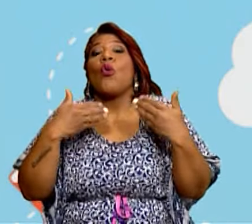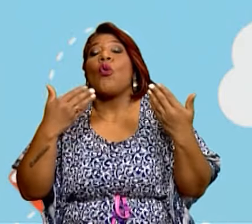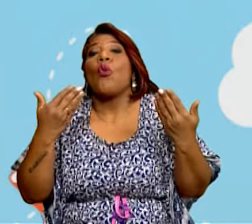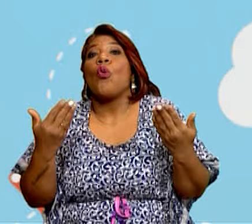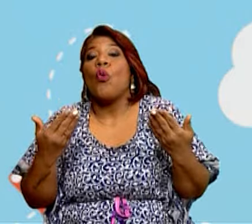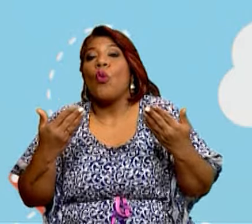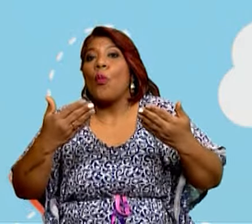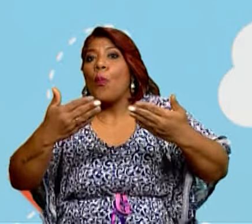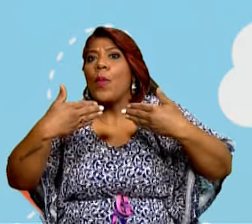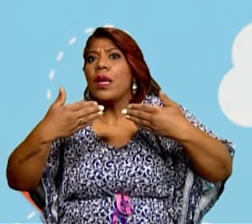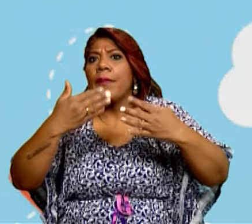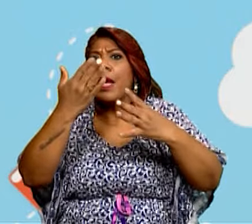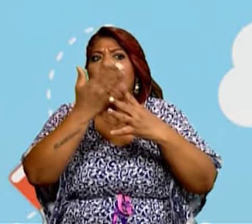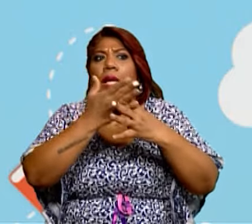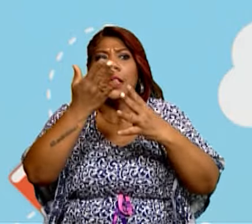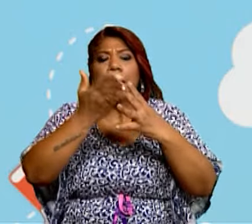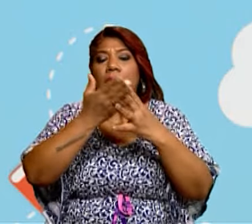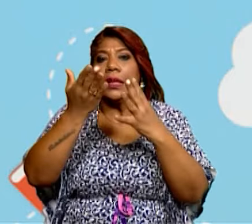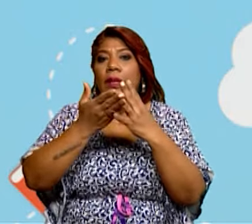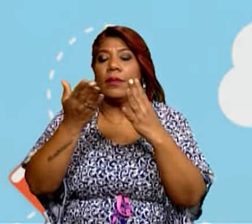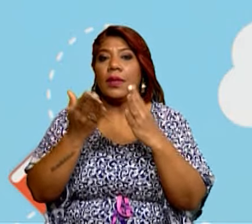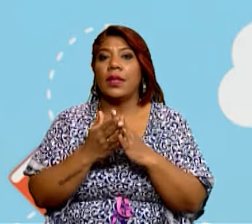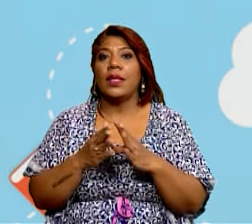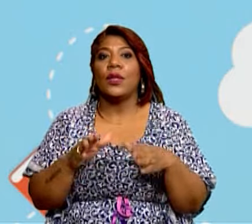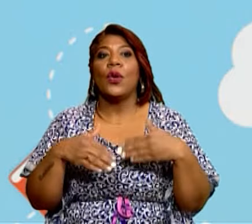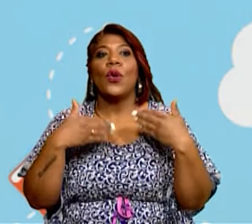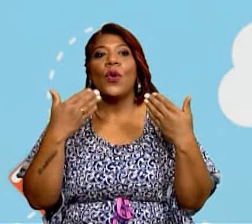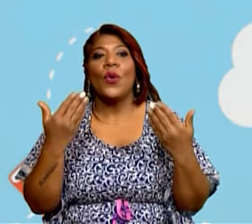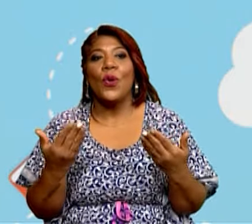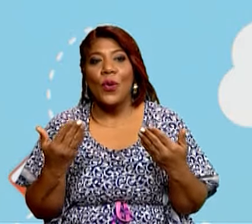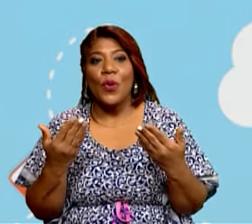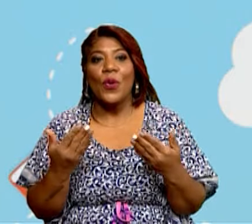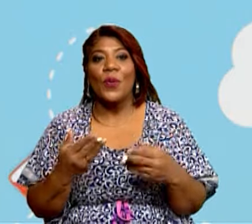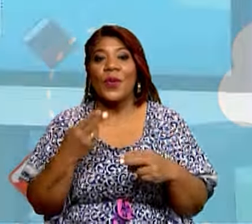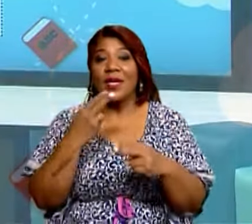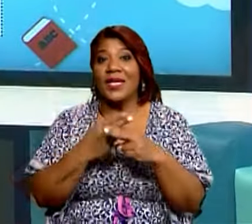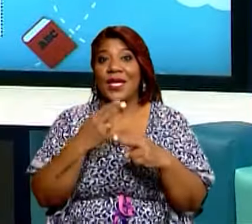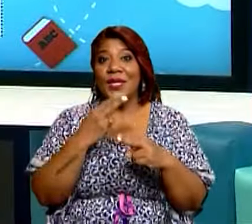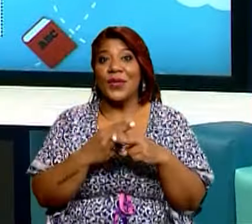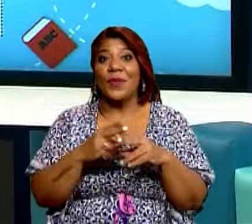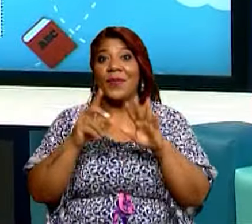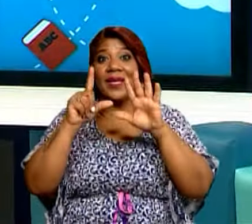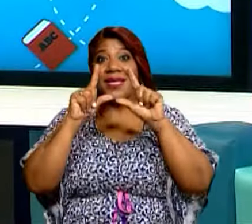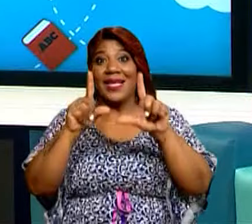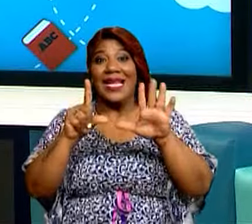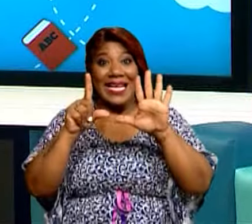territorio panameño y menciona el nombre de las 6 comarcas.